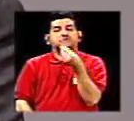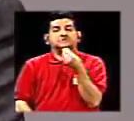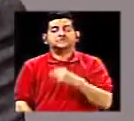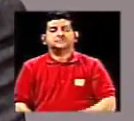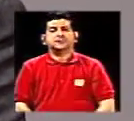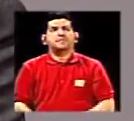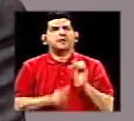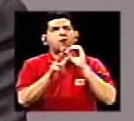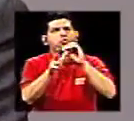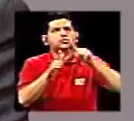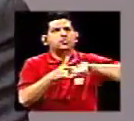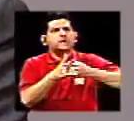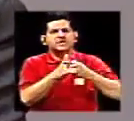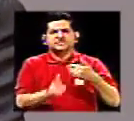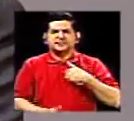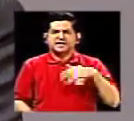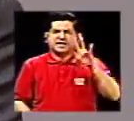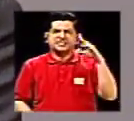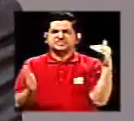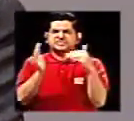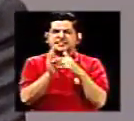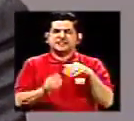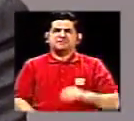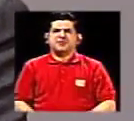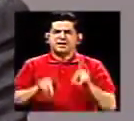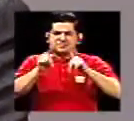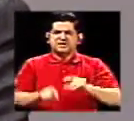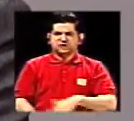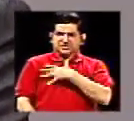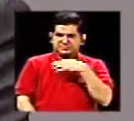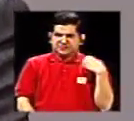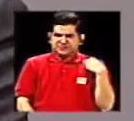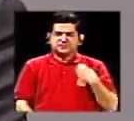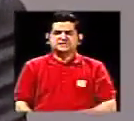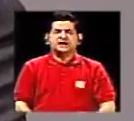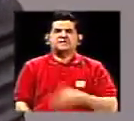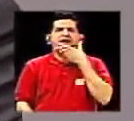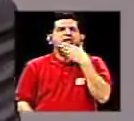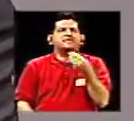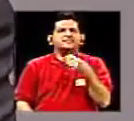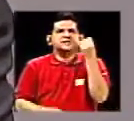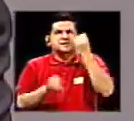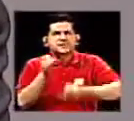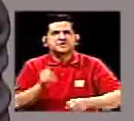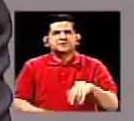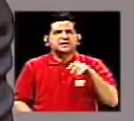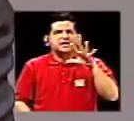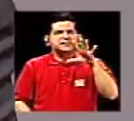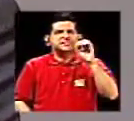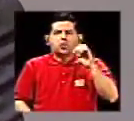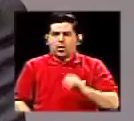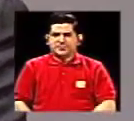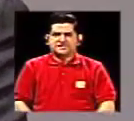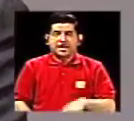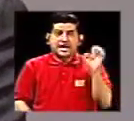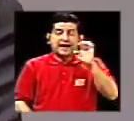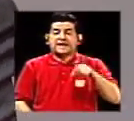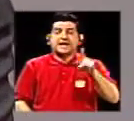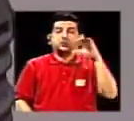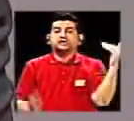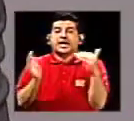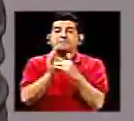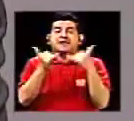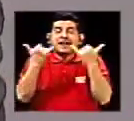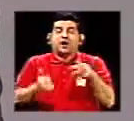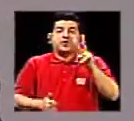en octubre cuando arrancamos teníamos 7,000 fans, uh-huh, en diciembre cerramos con 50, en enero estamos con 100,000, hoy